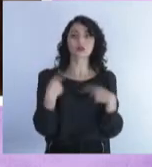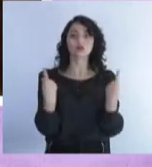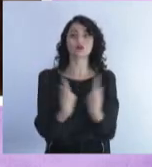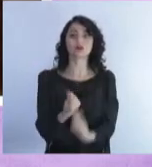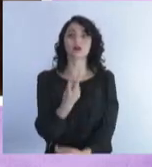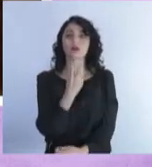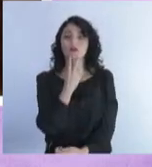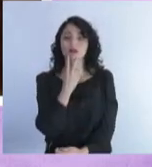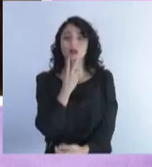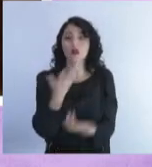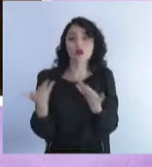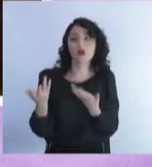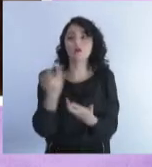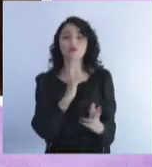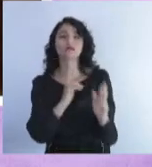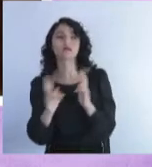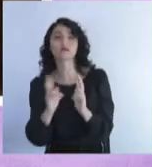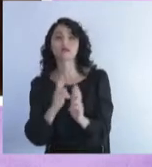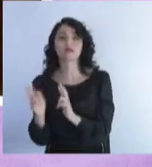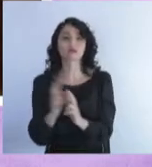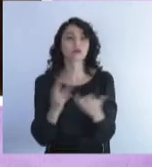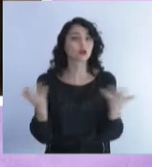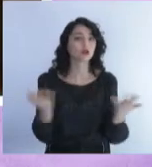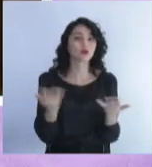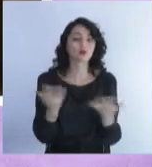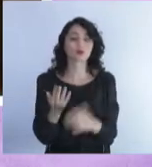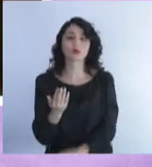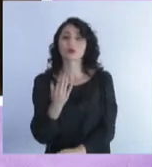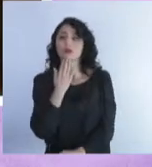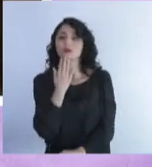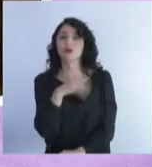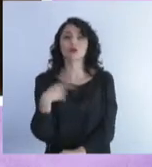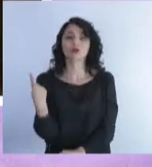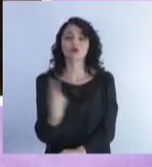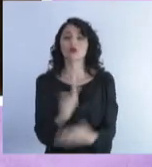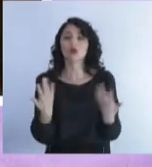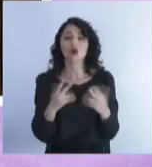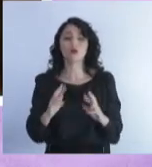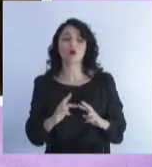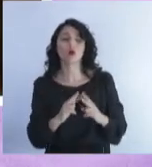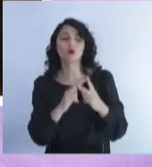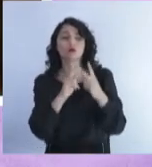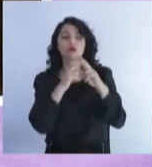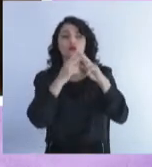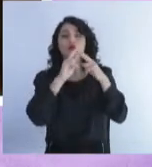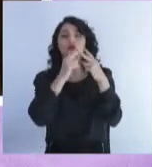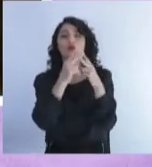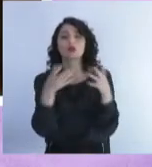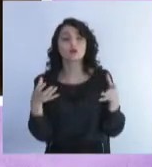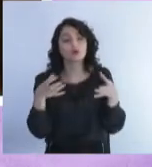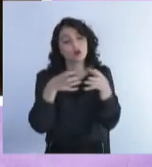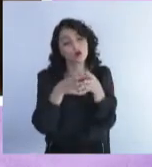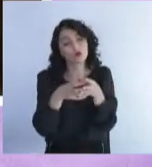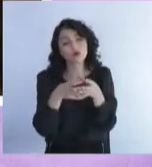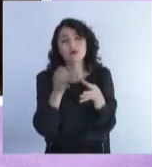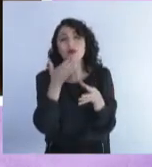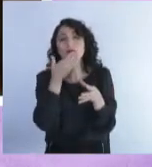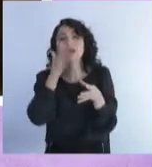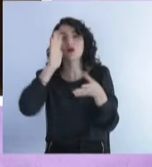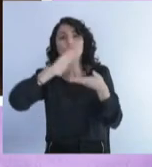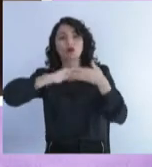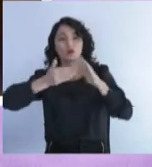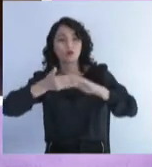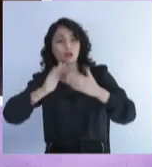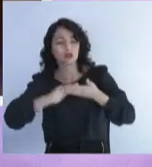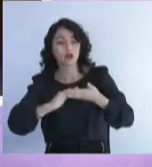nos relacionamos y en consecuencia en cómo construimos en conjunto una mejor comunidad y también un mejor